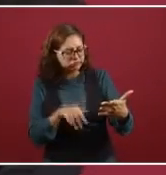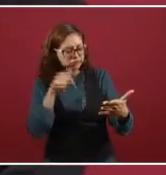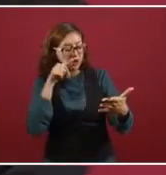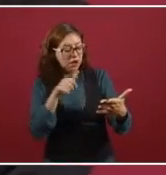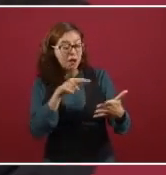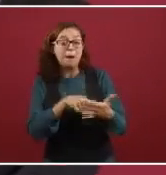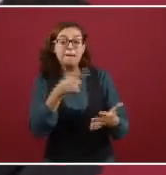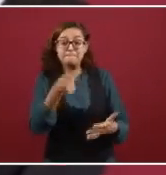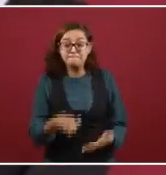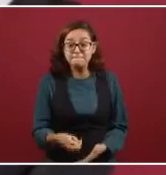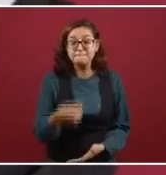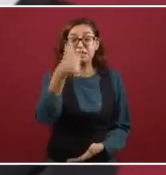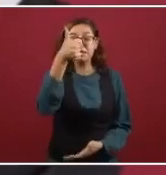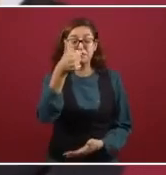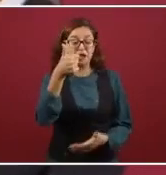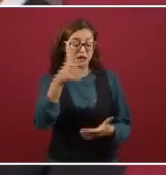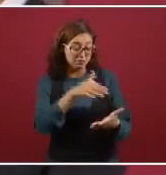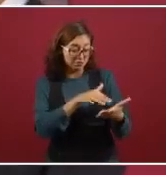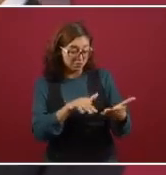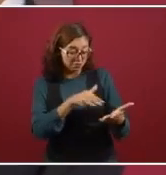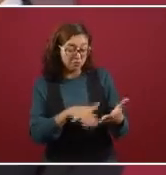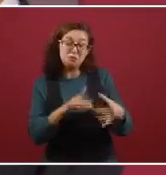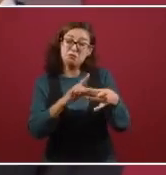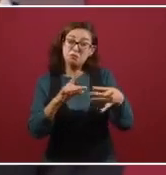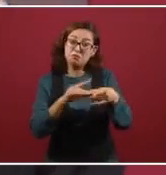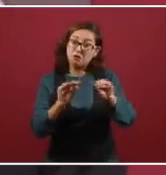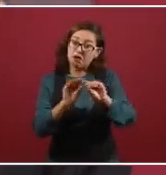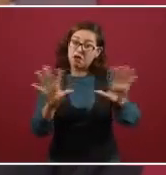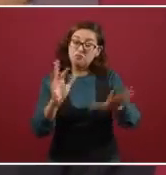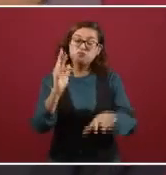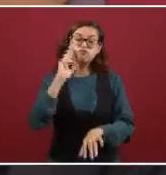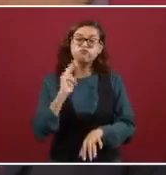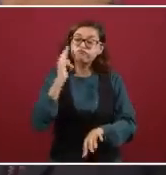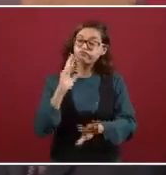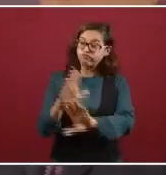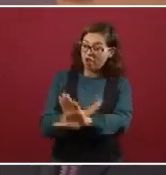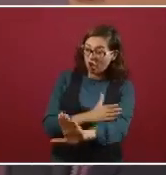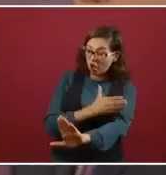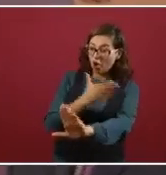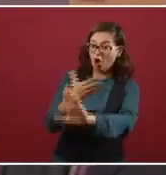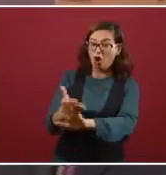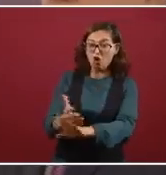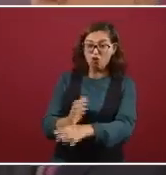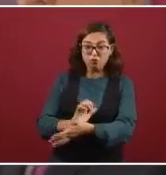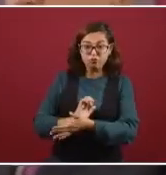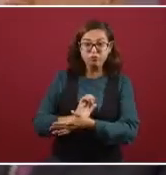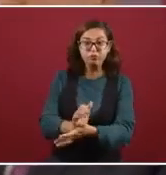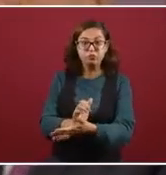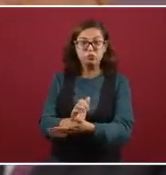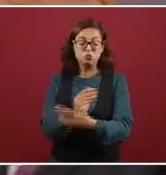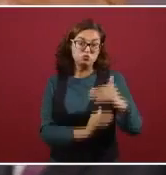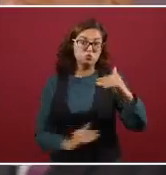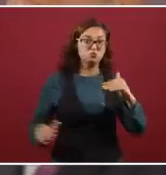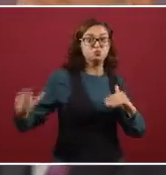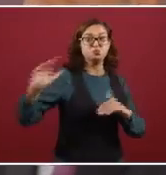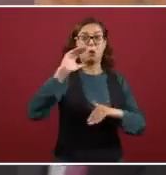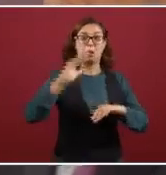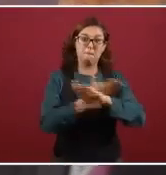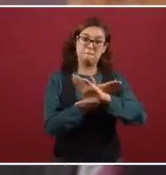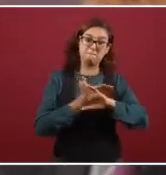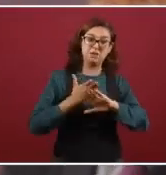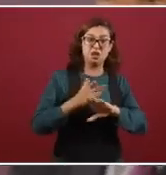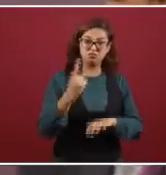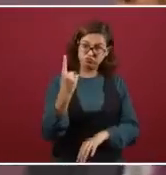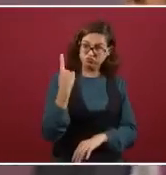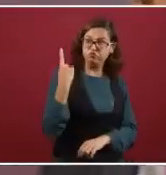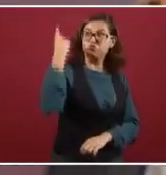condena al racismo y se establece que el supremacismo blanco es un riesgo e incluso